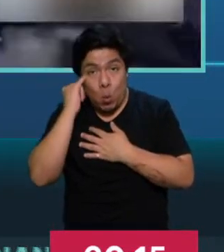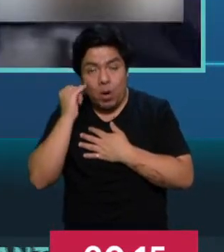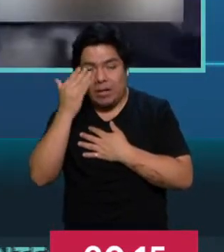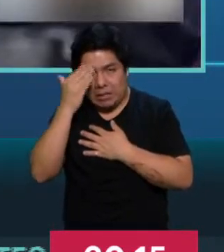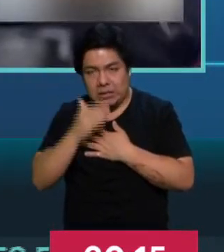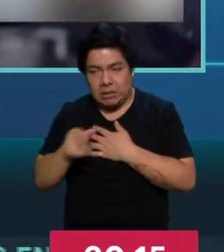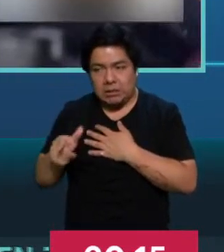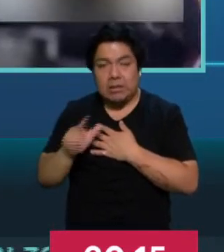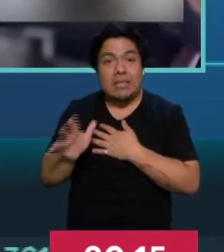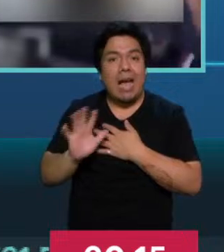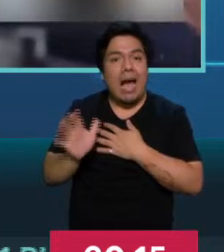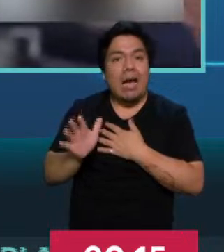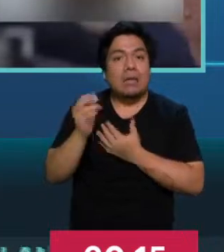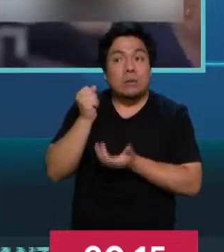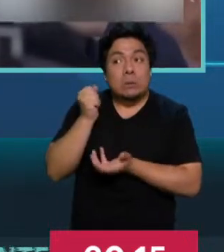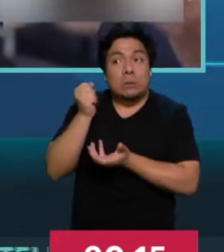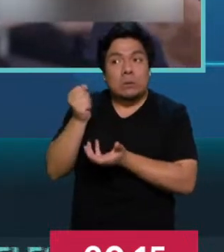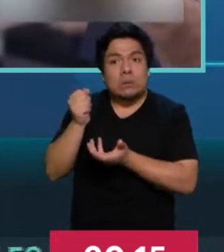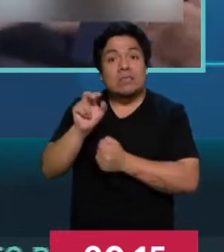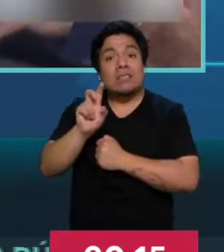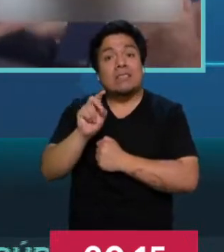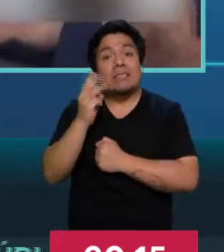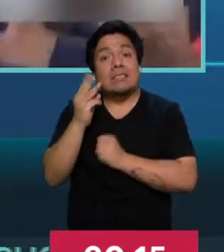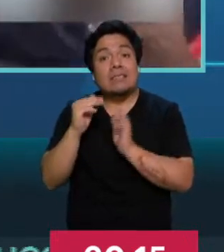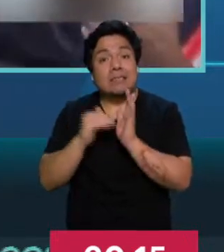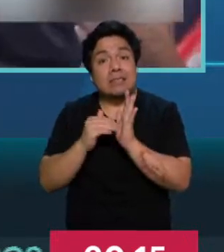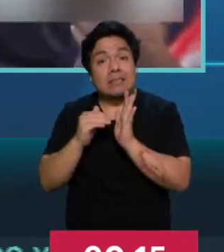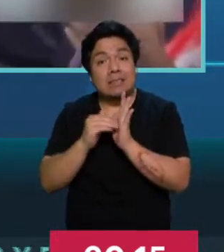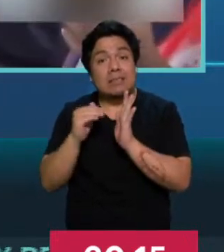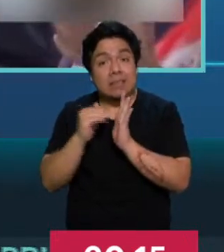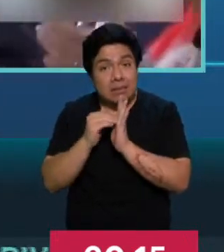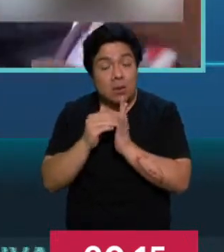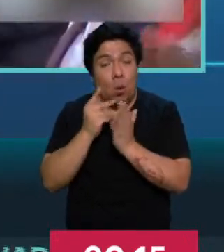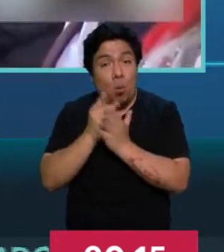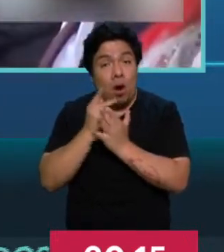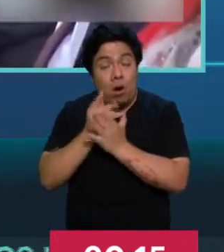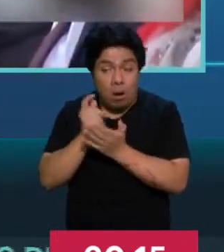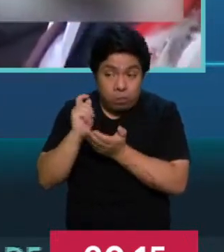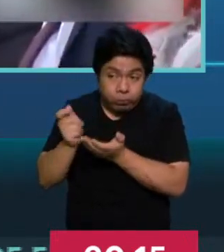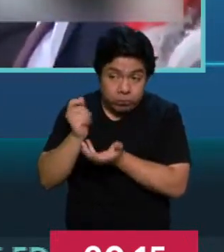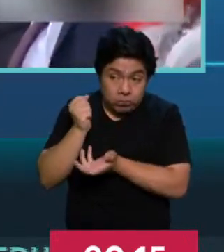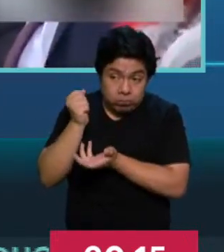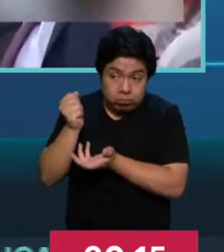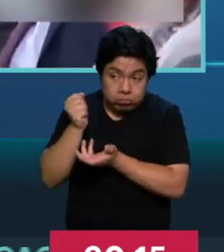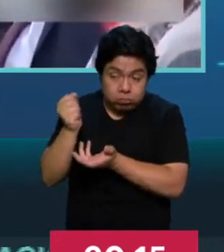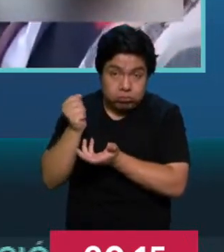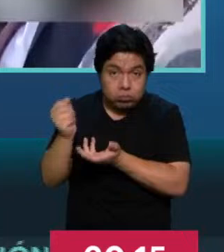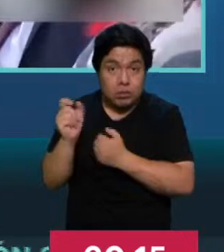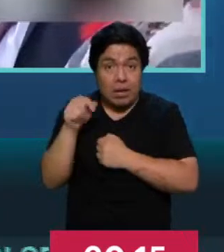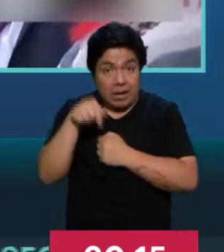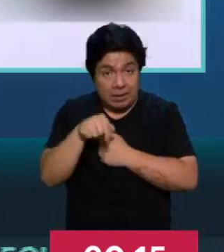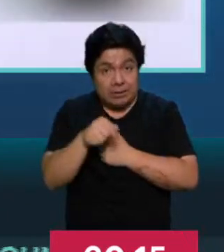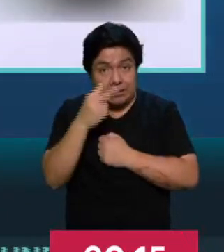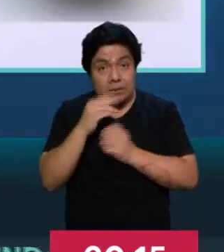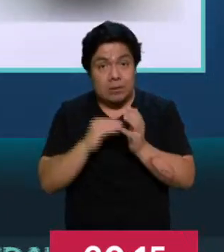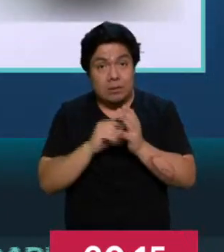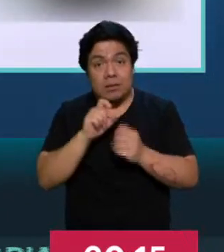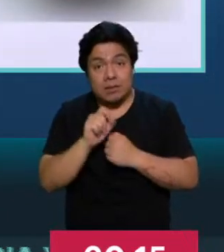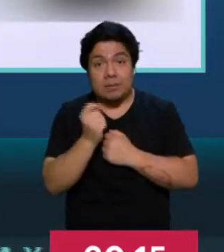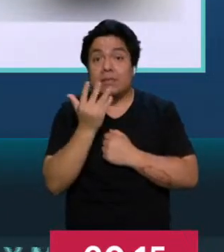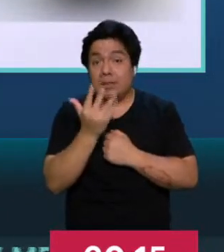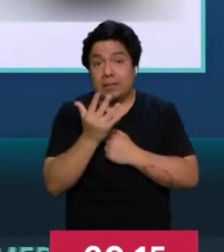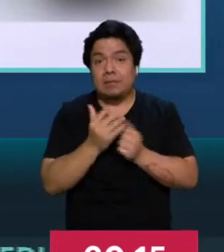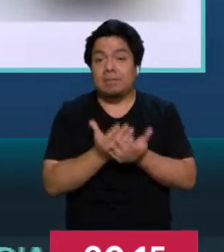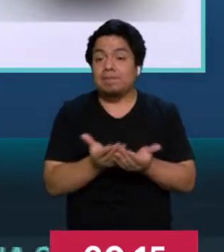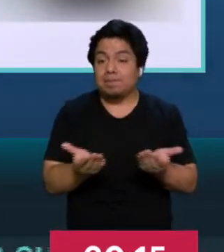habla incluso de un monto de 33,000 millones de pesos para este 2025. Es decir,